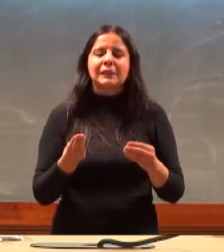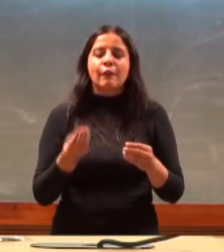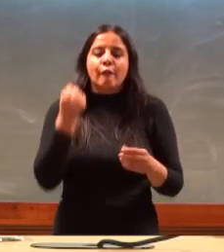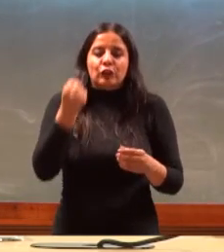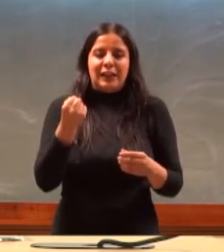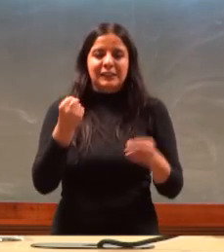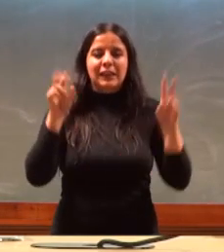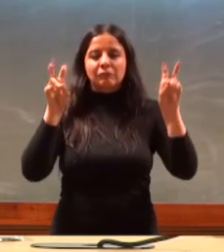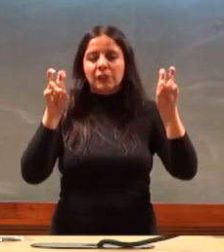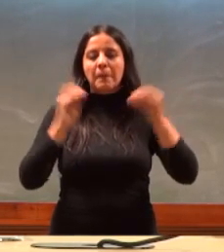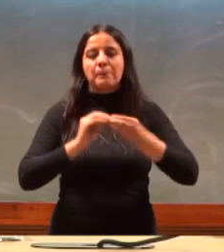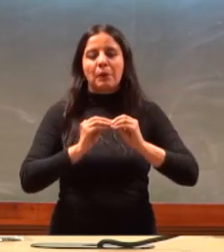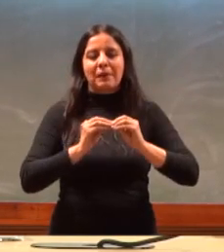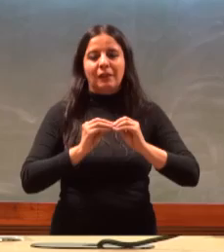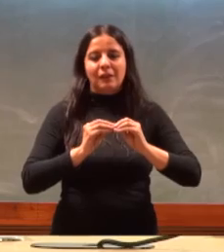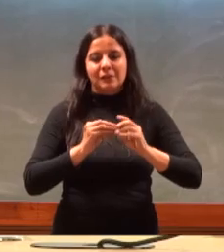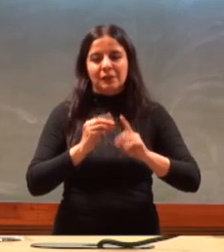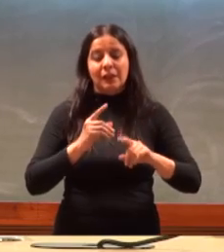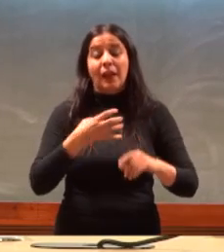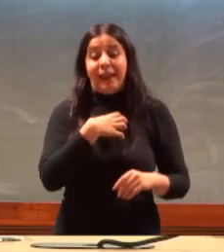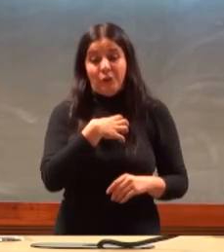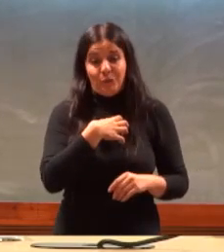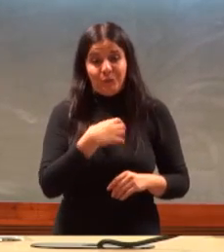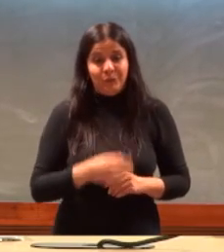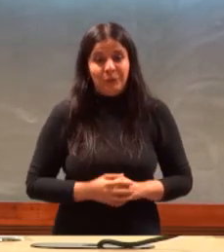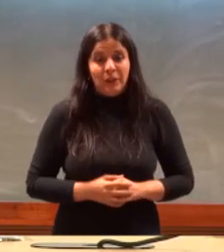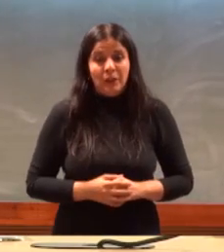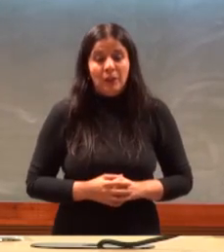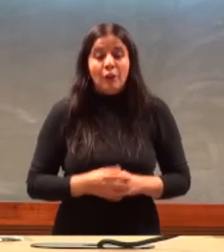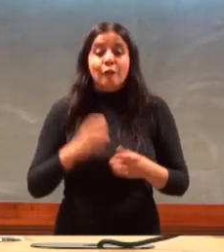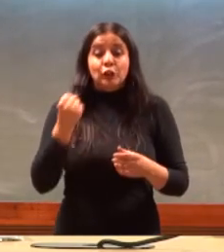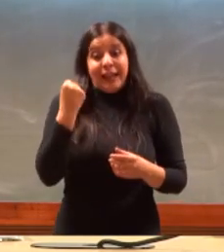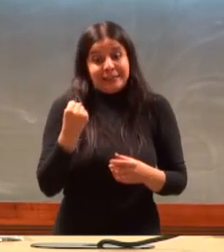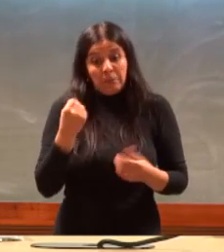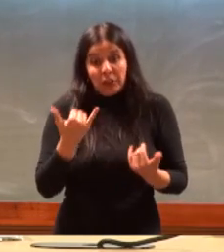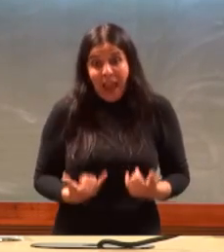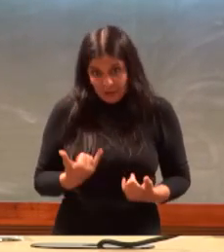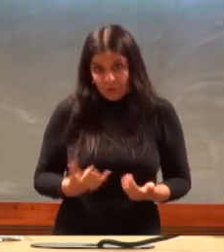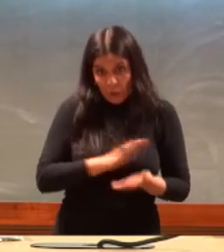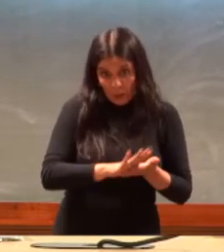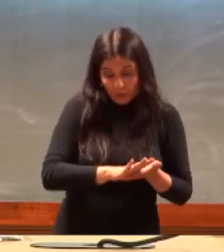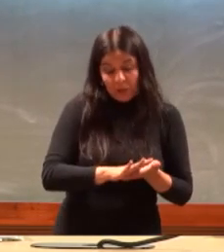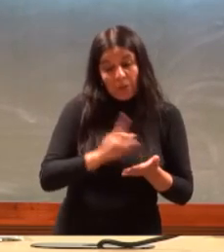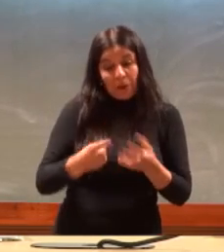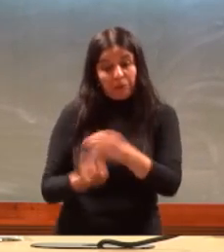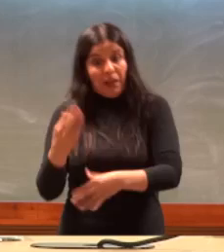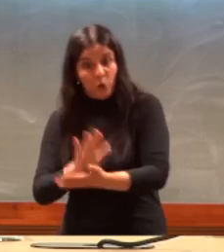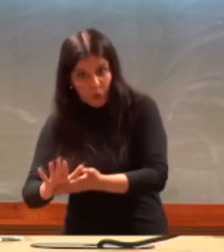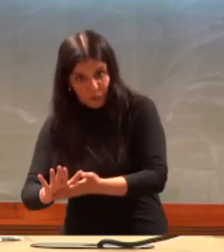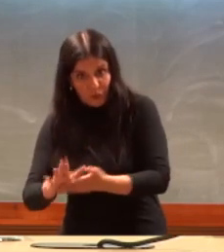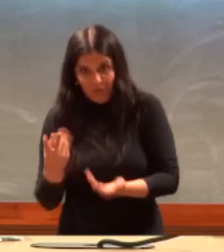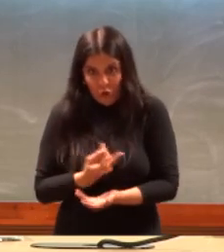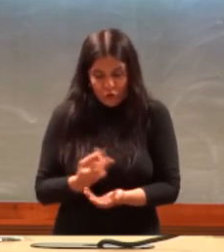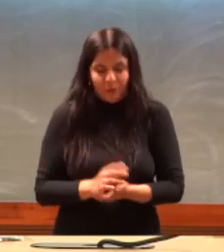es indispensable generar Estos espacios o crear nuevos por fortalecer los que están y crear nuevos donde no están y en particular lo que proponemos